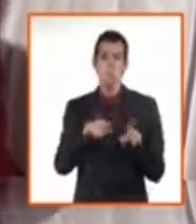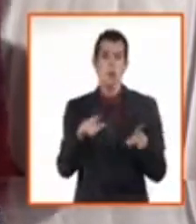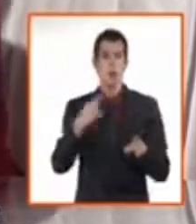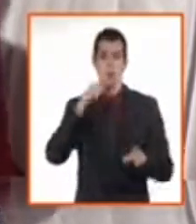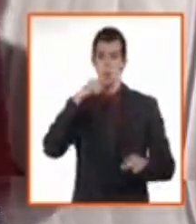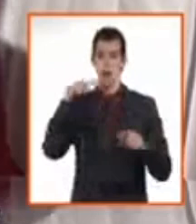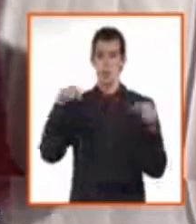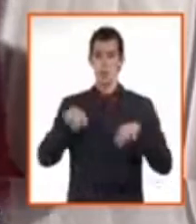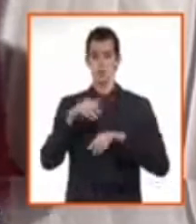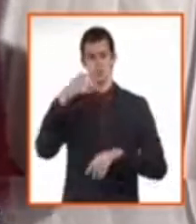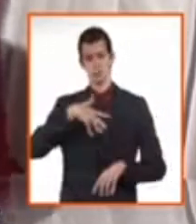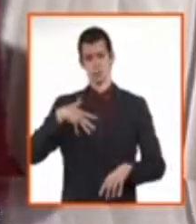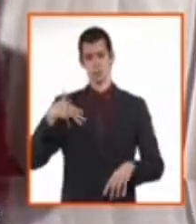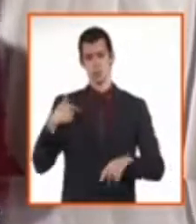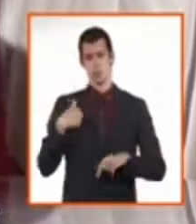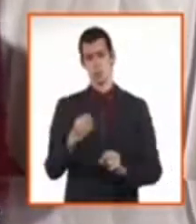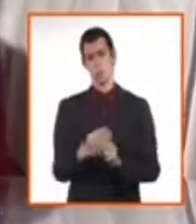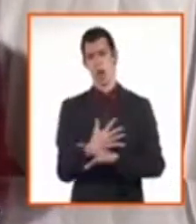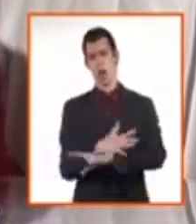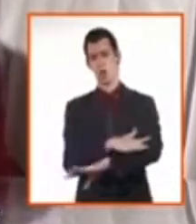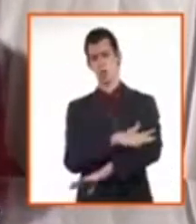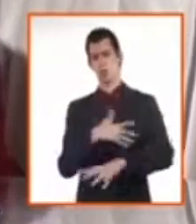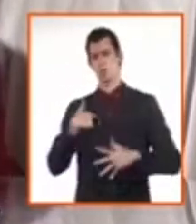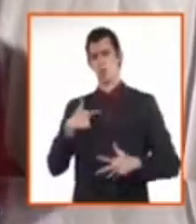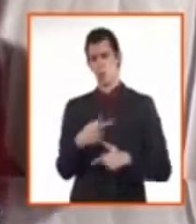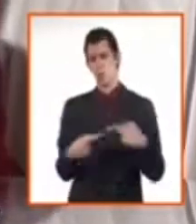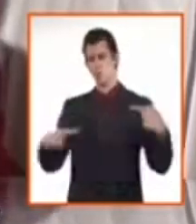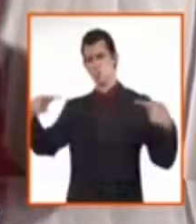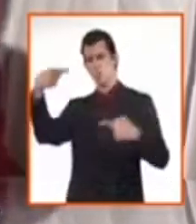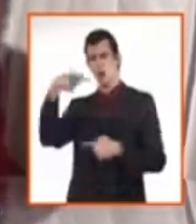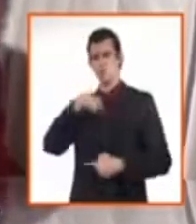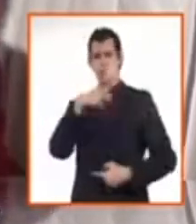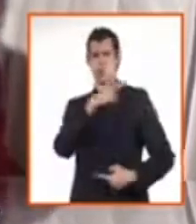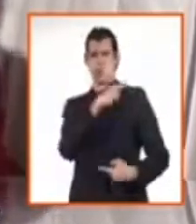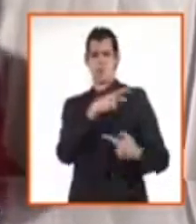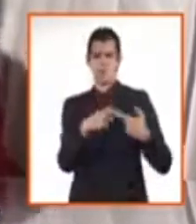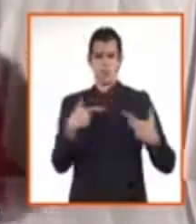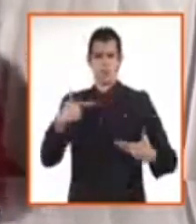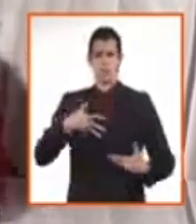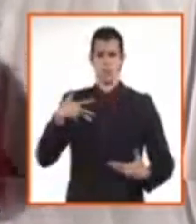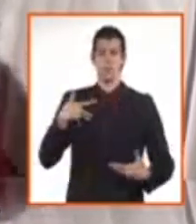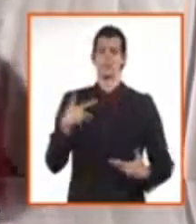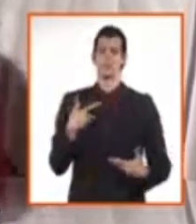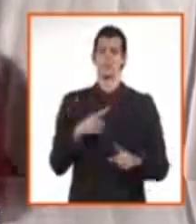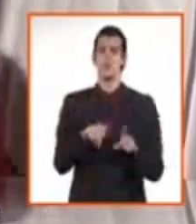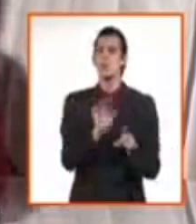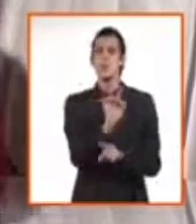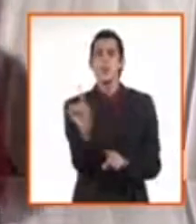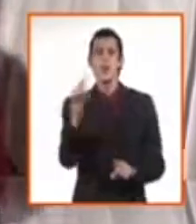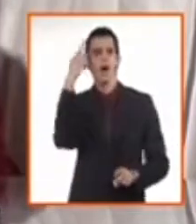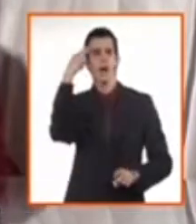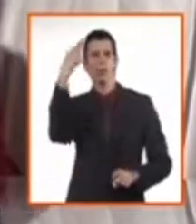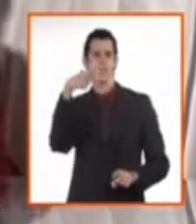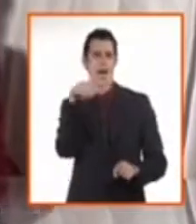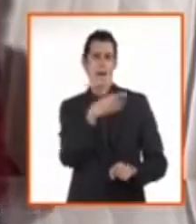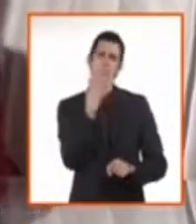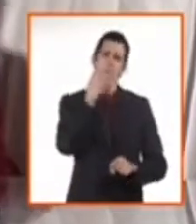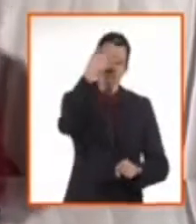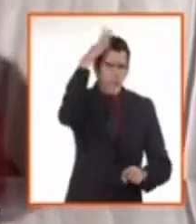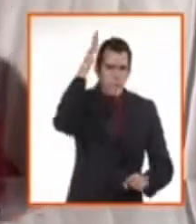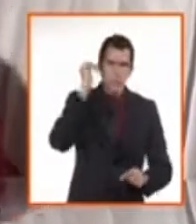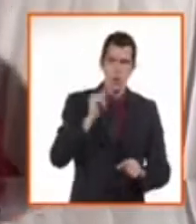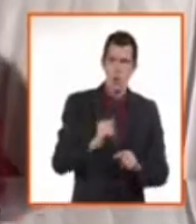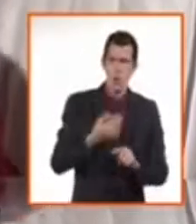santos y recordaba el foro social de porto alegre y recordaba los eventos realizados aquí contra el alca